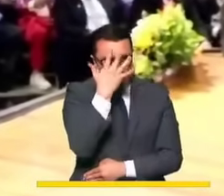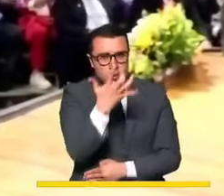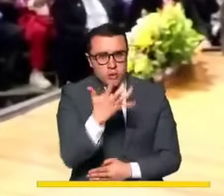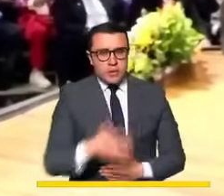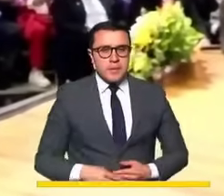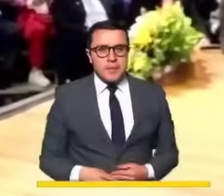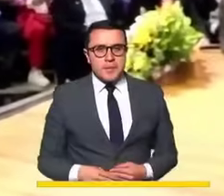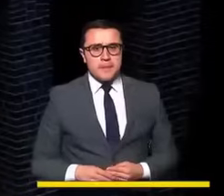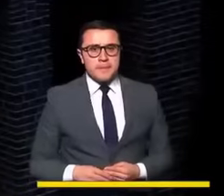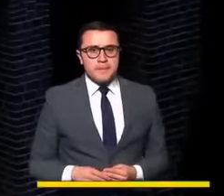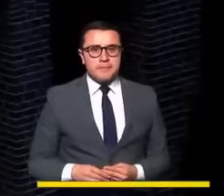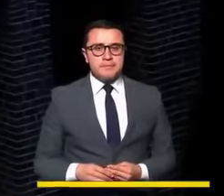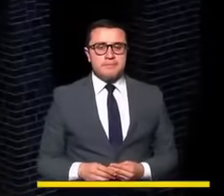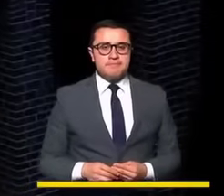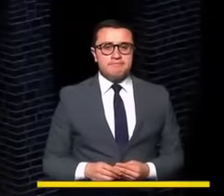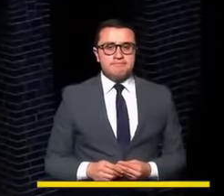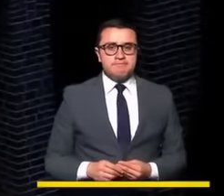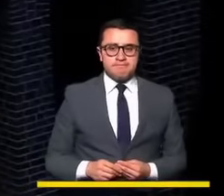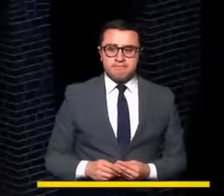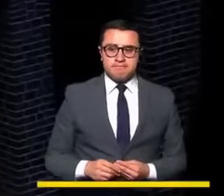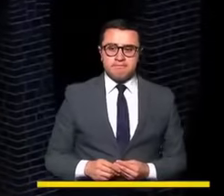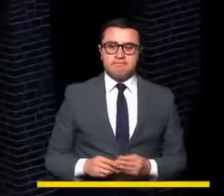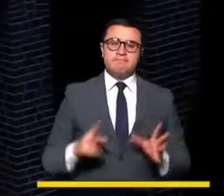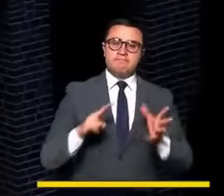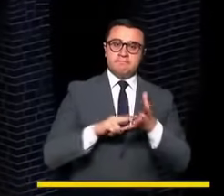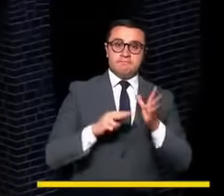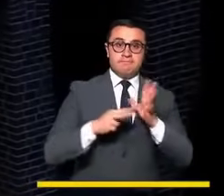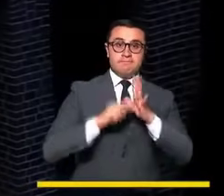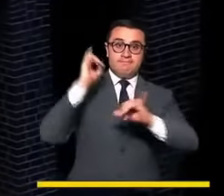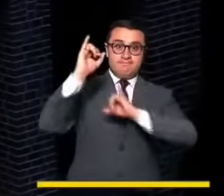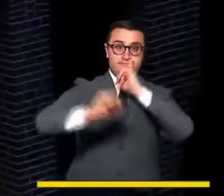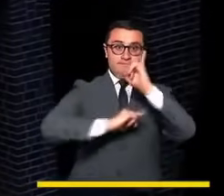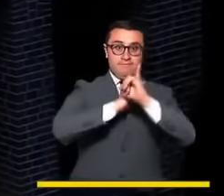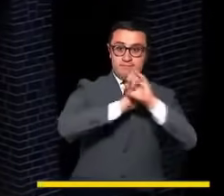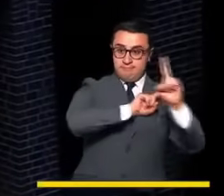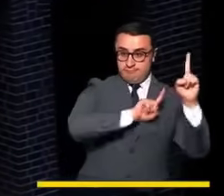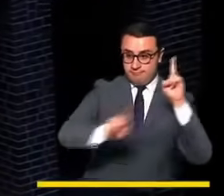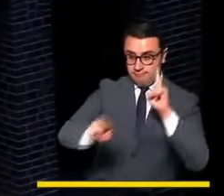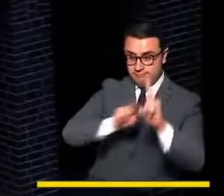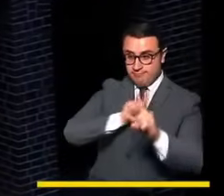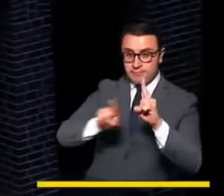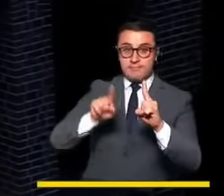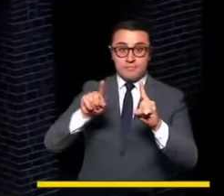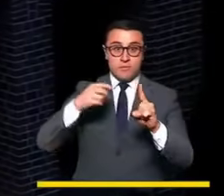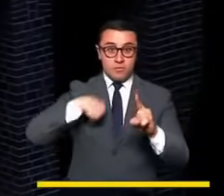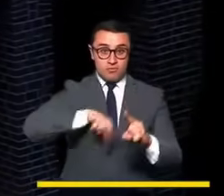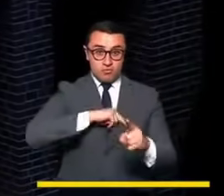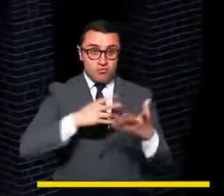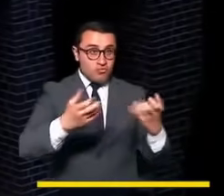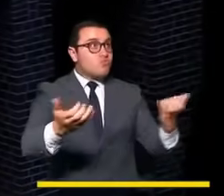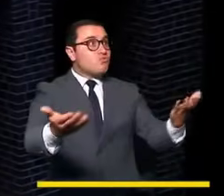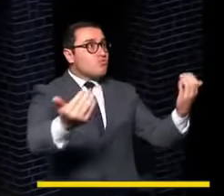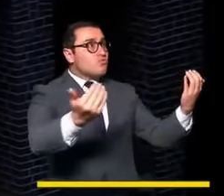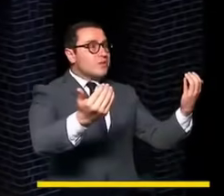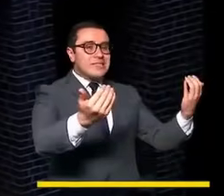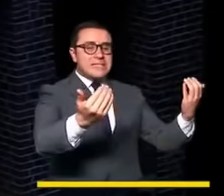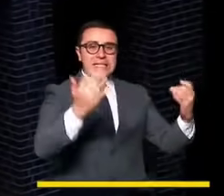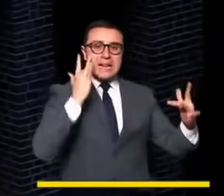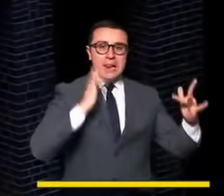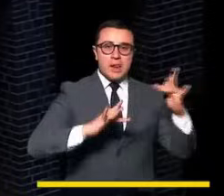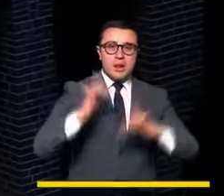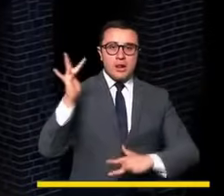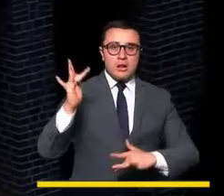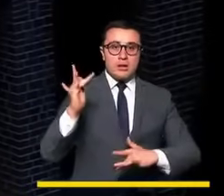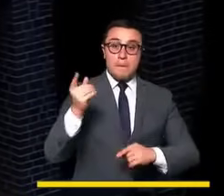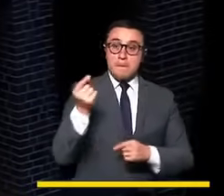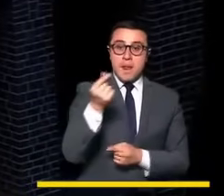Porque se está desarrollando una estructura, el turismo internacional, que no es propiamente el que queremos. Nos deja muy